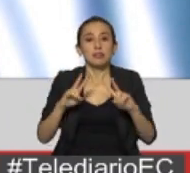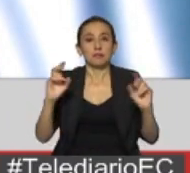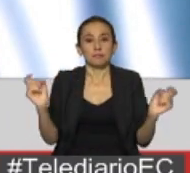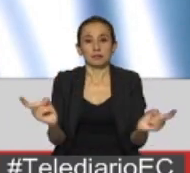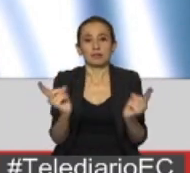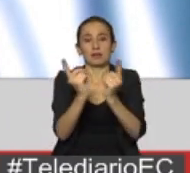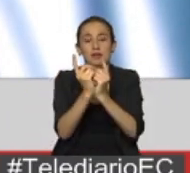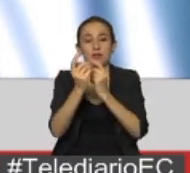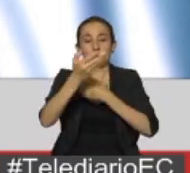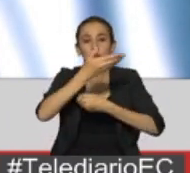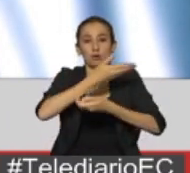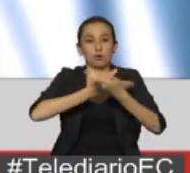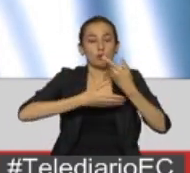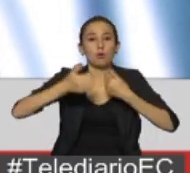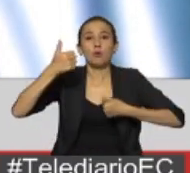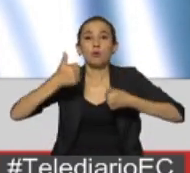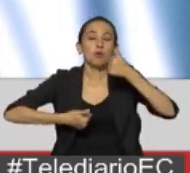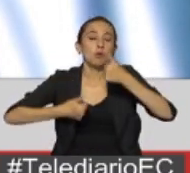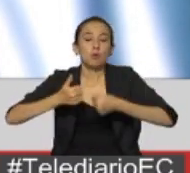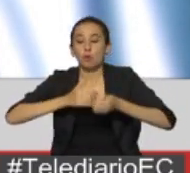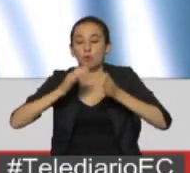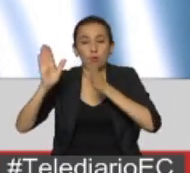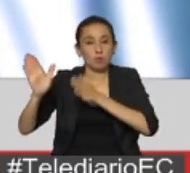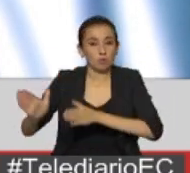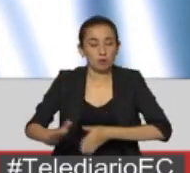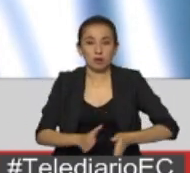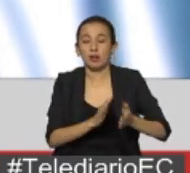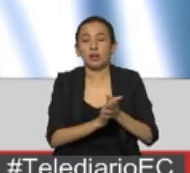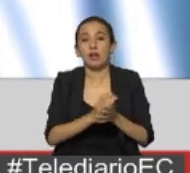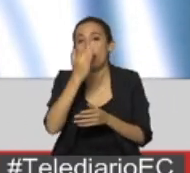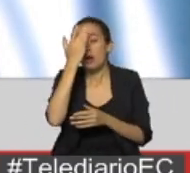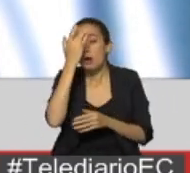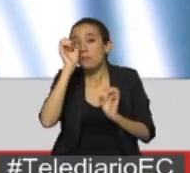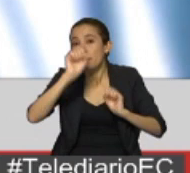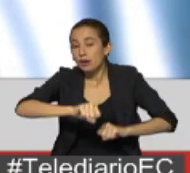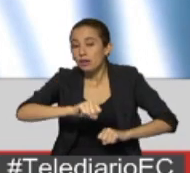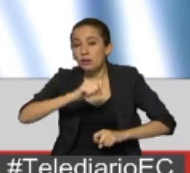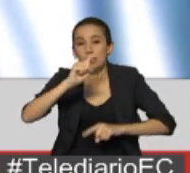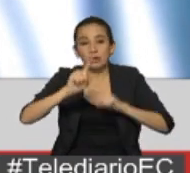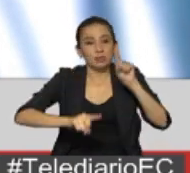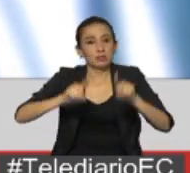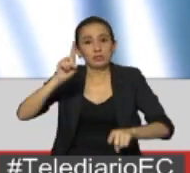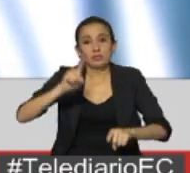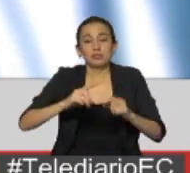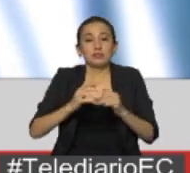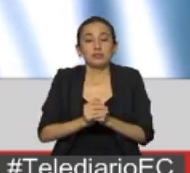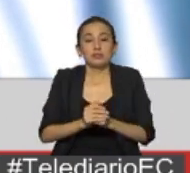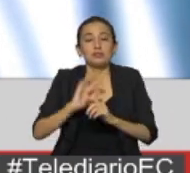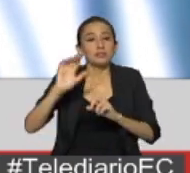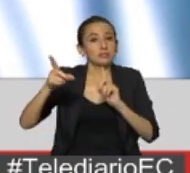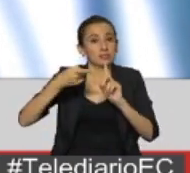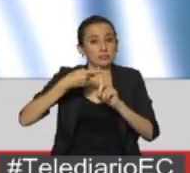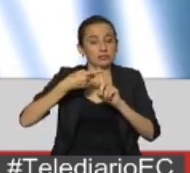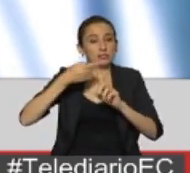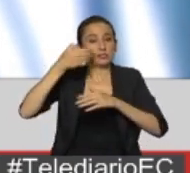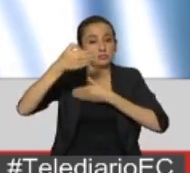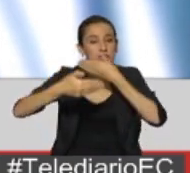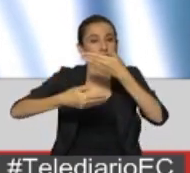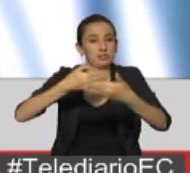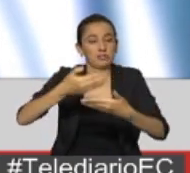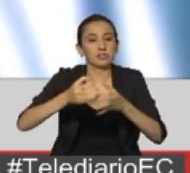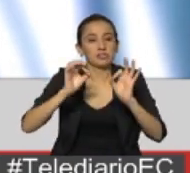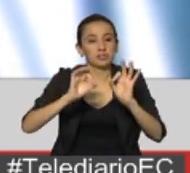de esa manera cuál es el esquema de reestructura, porque podría partir varias alternativas. La primera alternativa puede ser